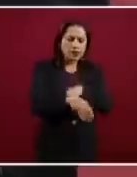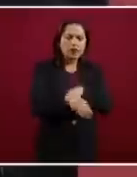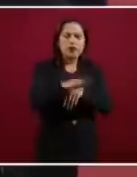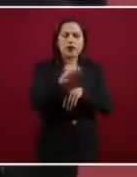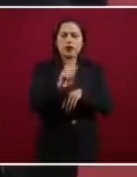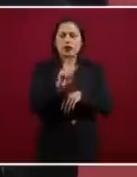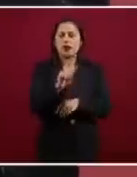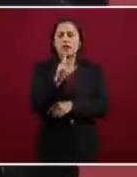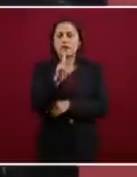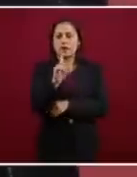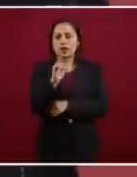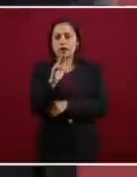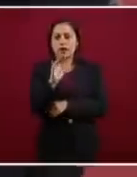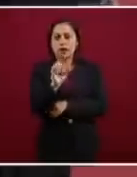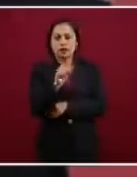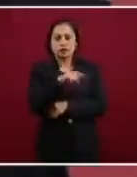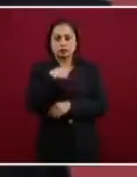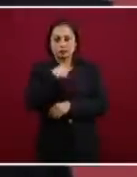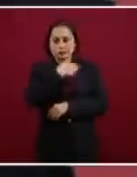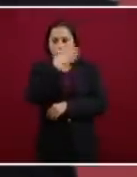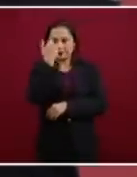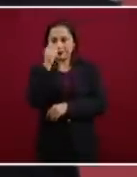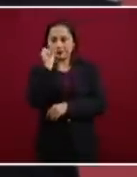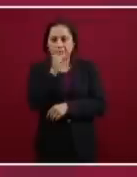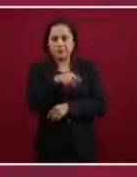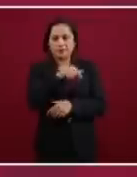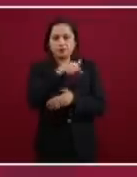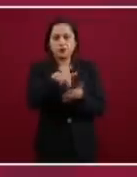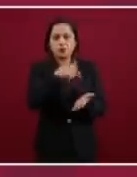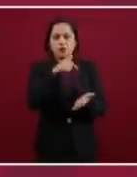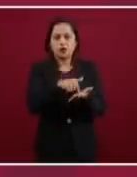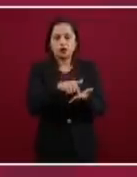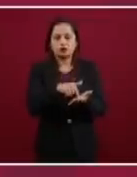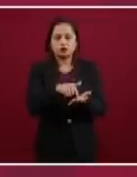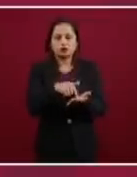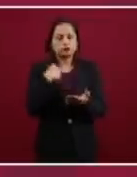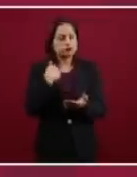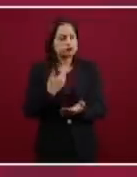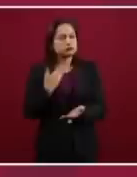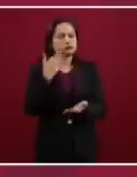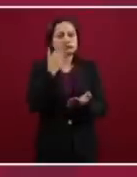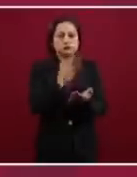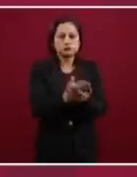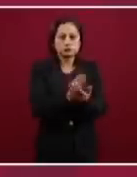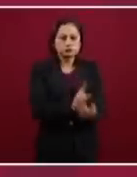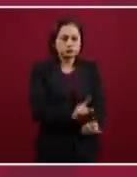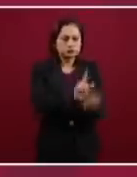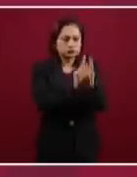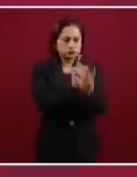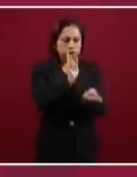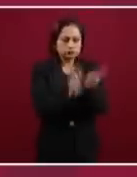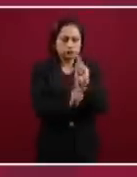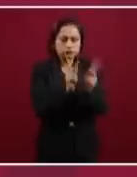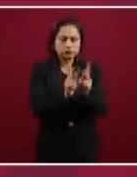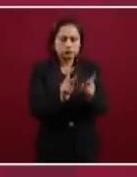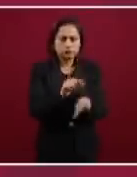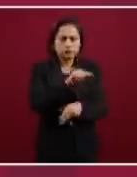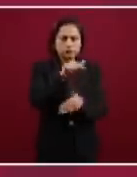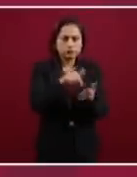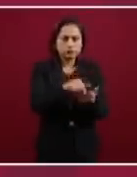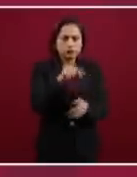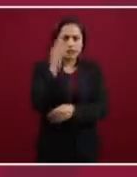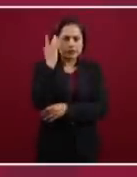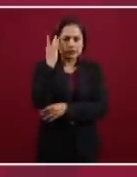resultó que al lugar donde fui e el san bernardo